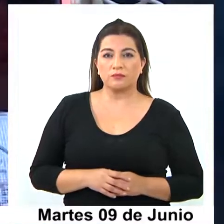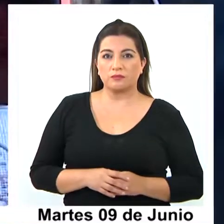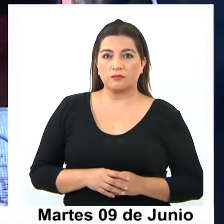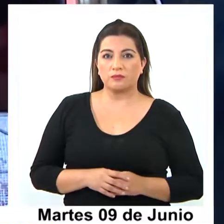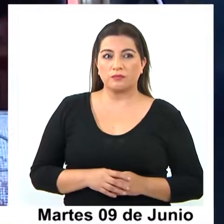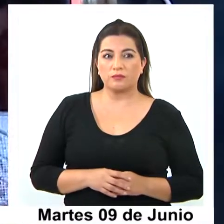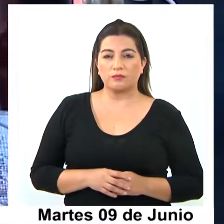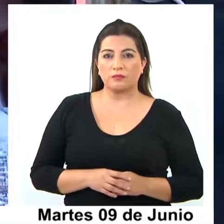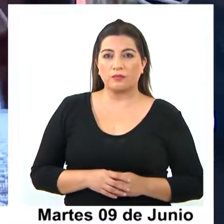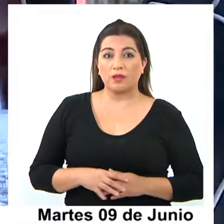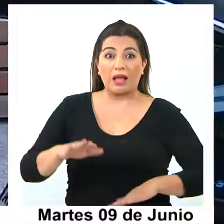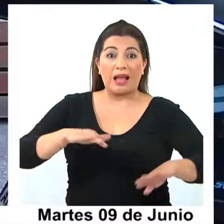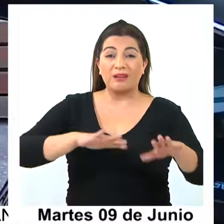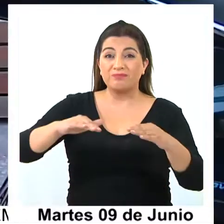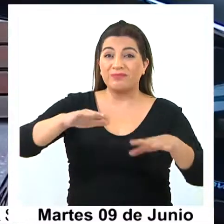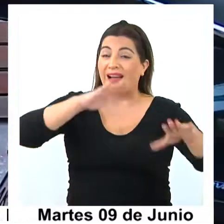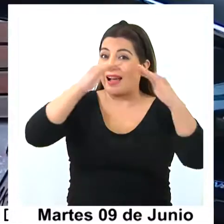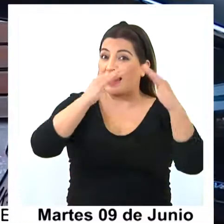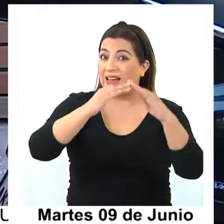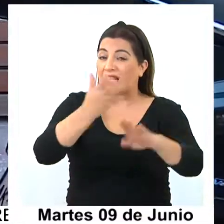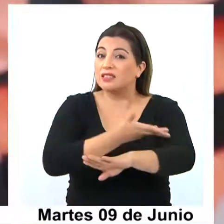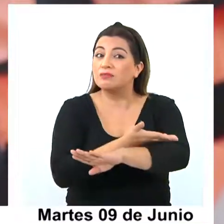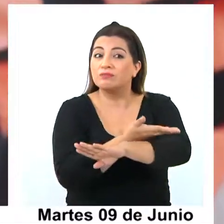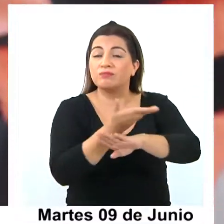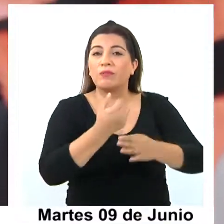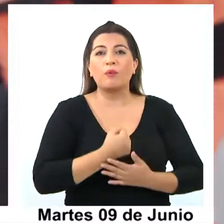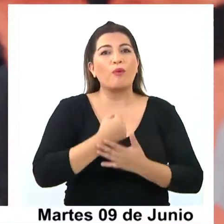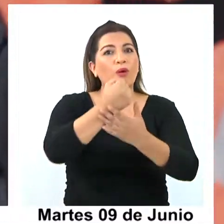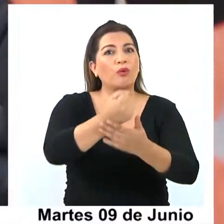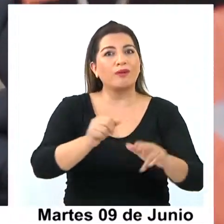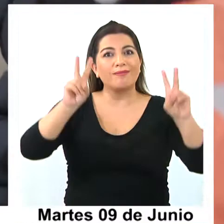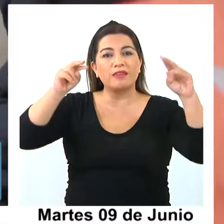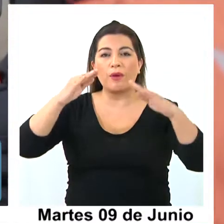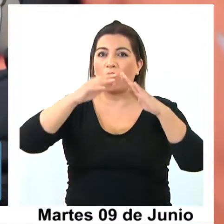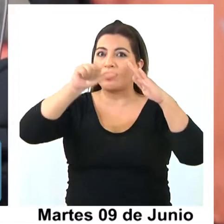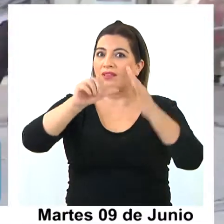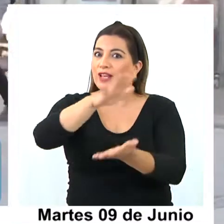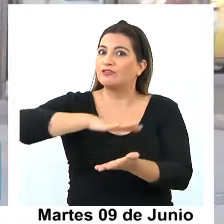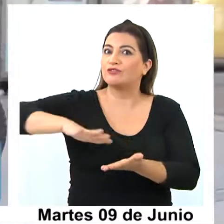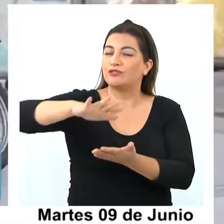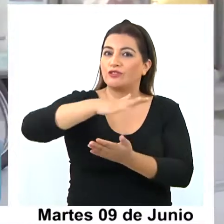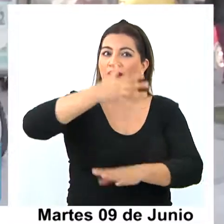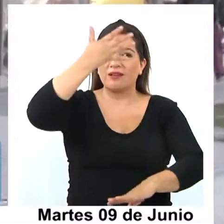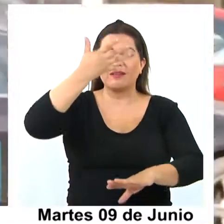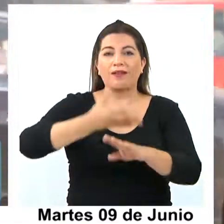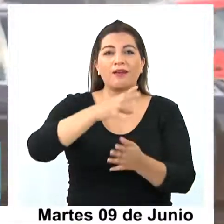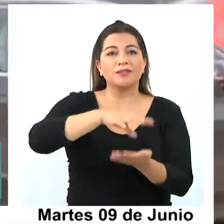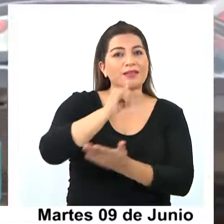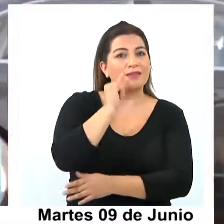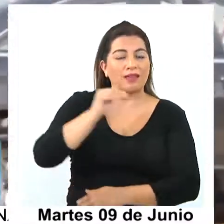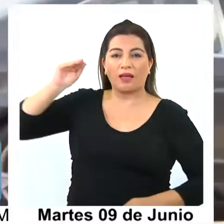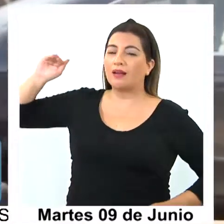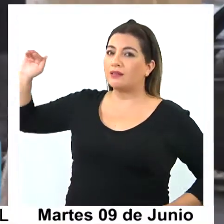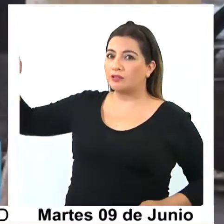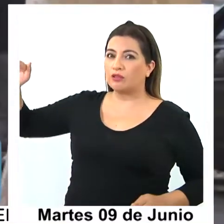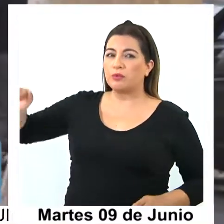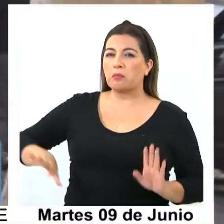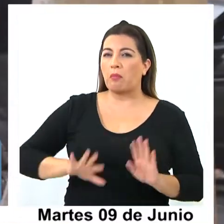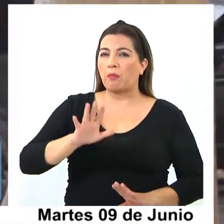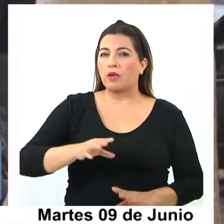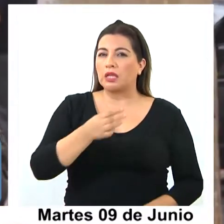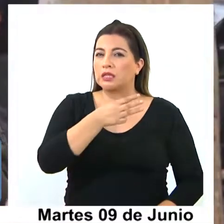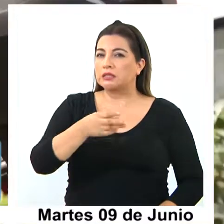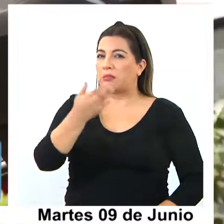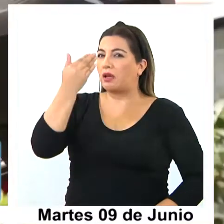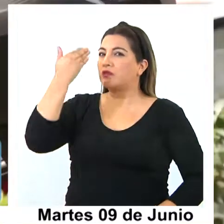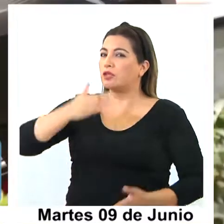Los despachos de productos a domicilio han sido de gran ayuda en medio de esta cuarentena total, que se decretó para Iquique y Alto Hospicio hace ya